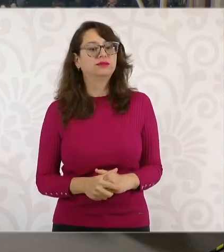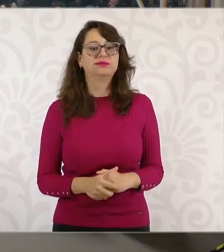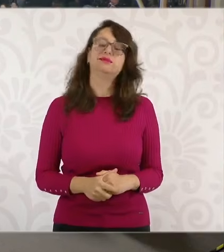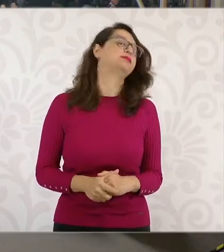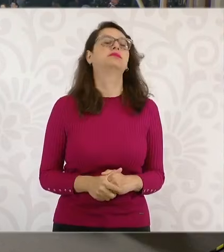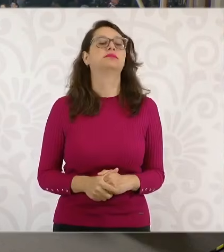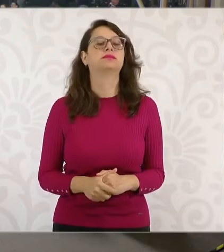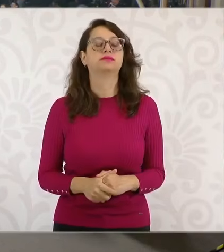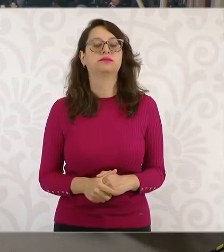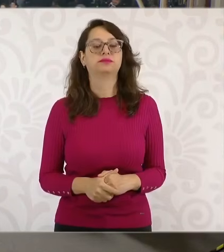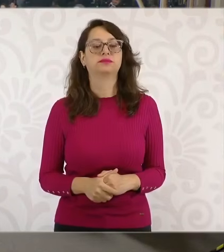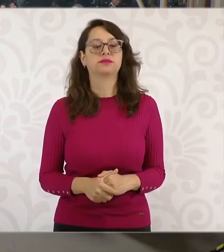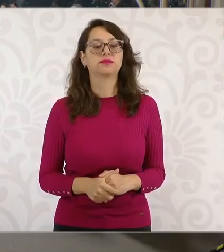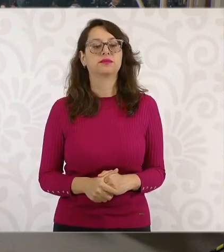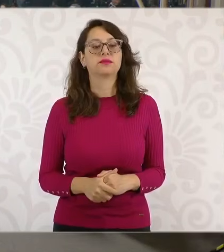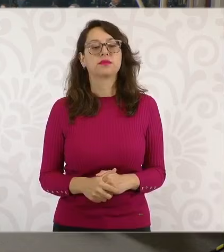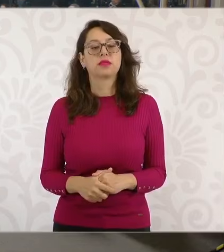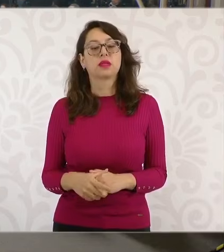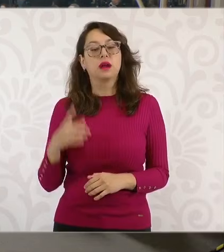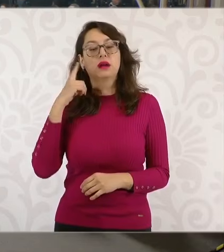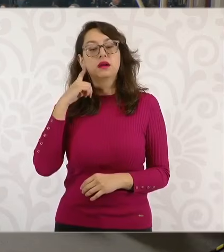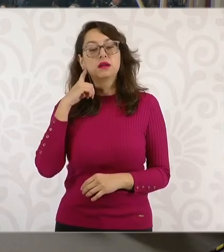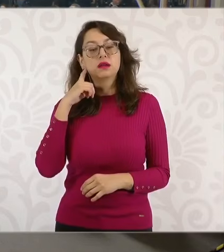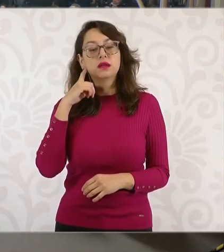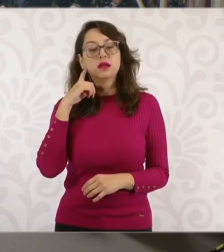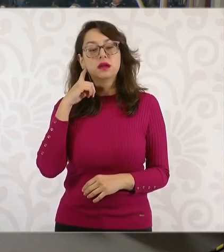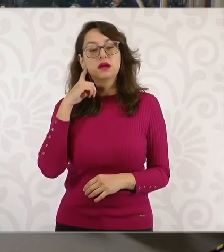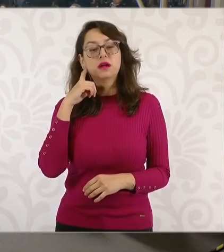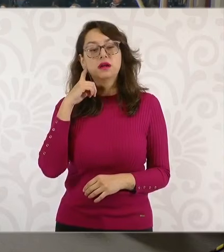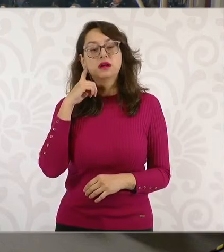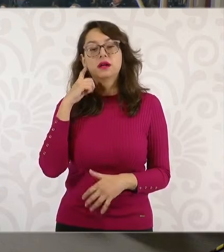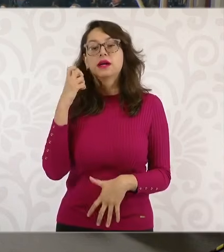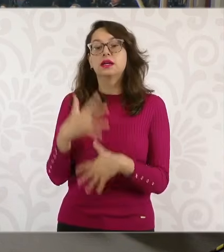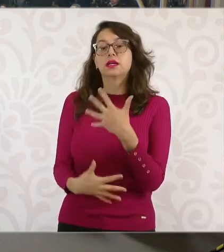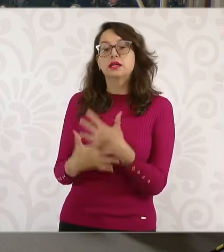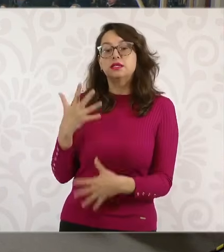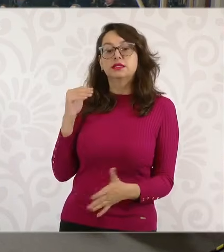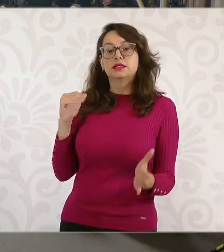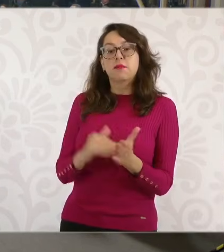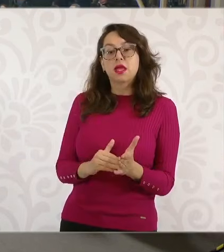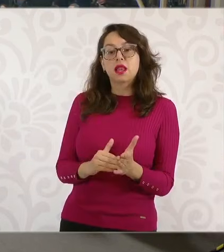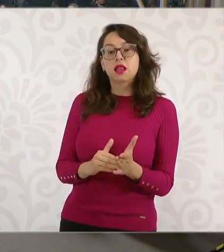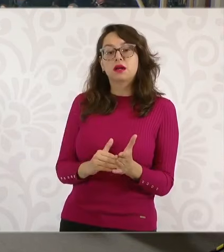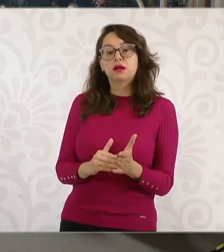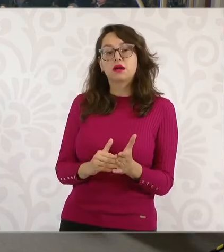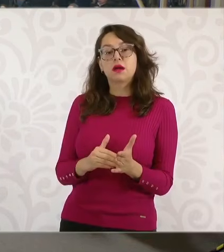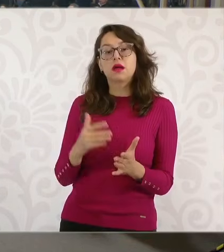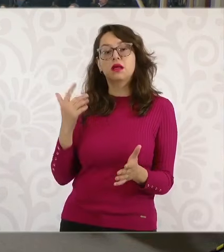Depende de la zona, pero los boletos más caros para Shakira deben de estar en unos 15,000 pesos. 15,000 pesos. Los más